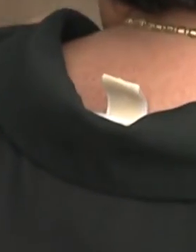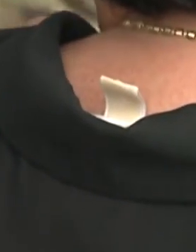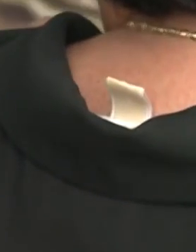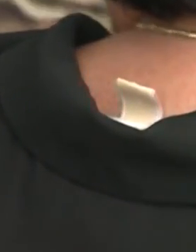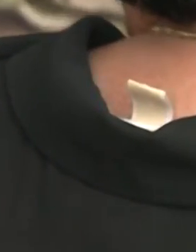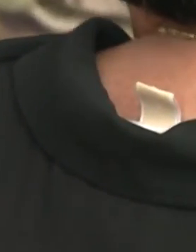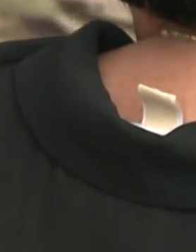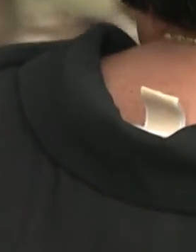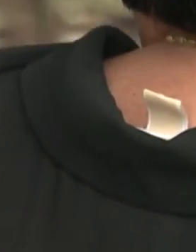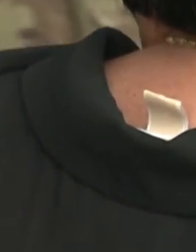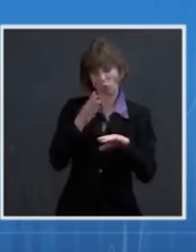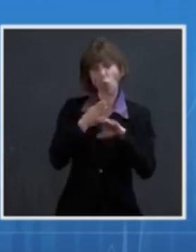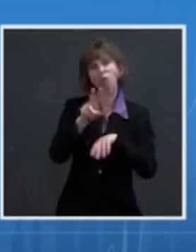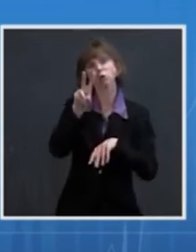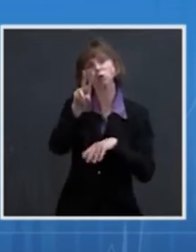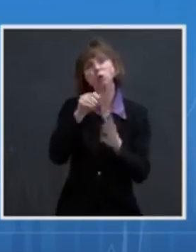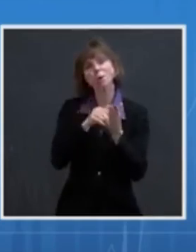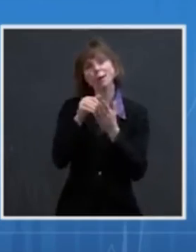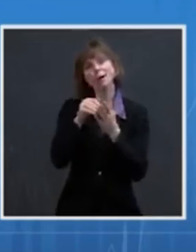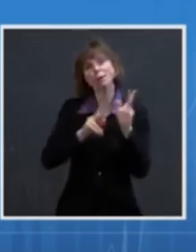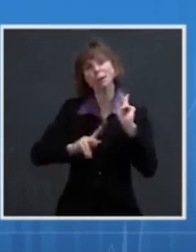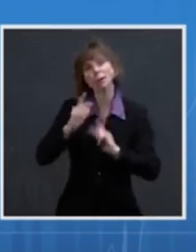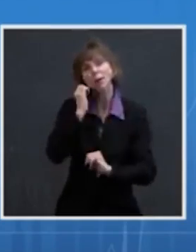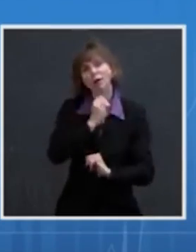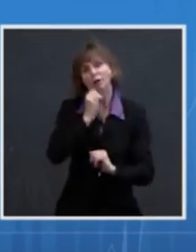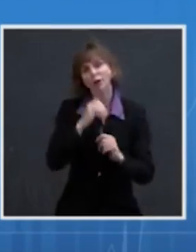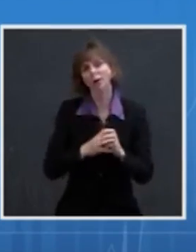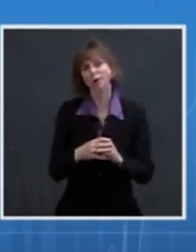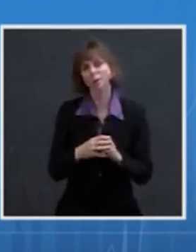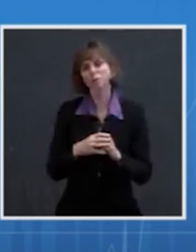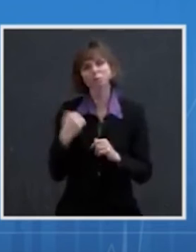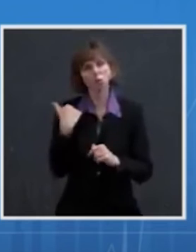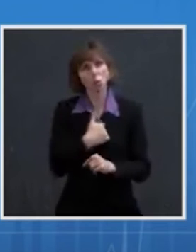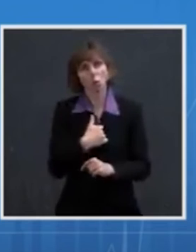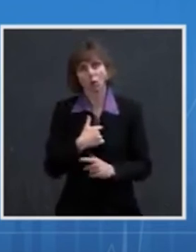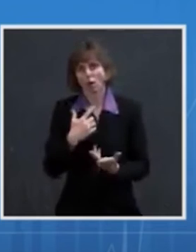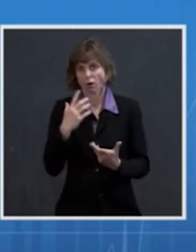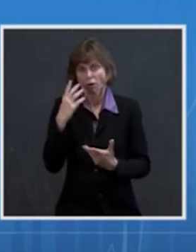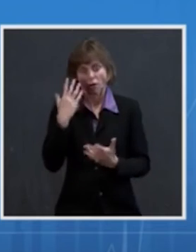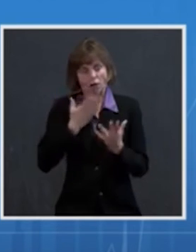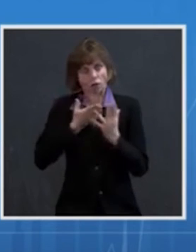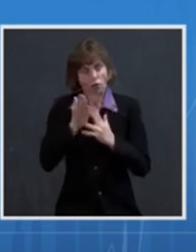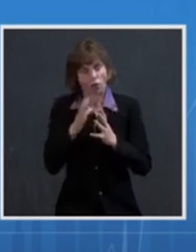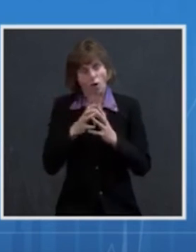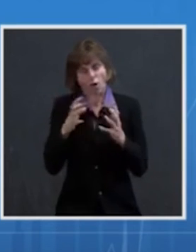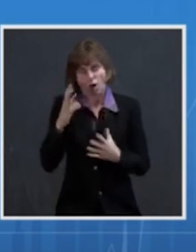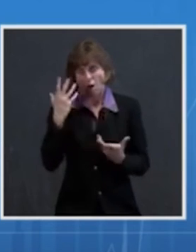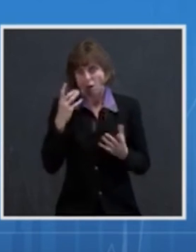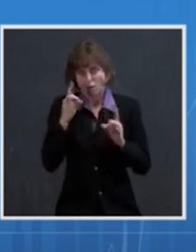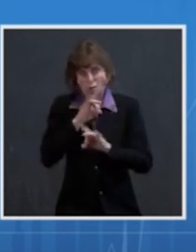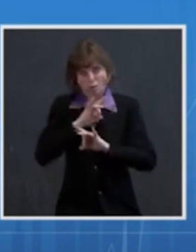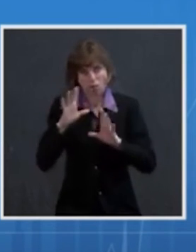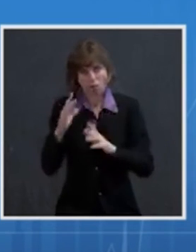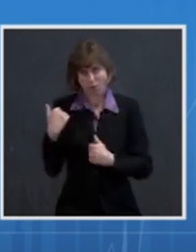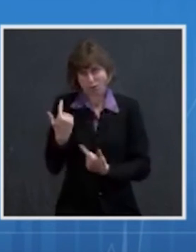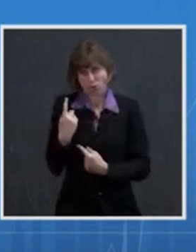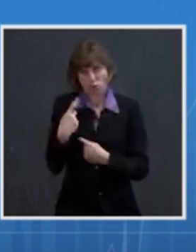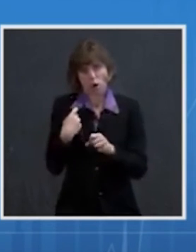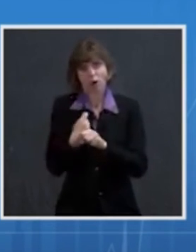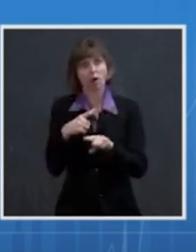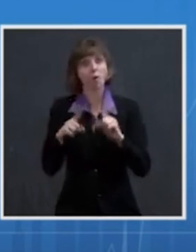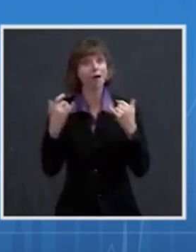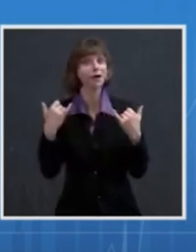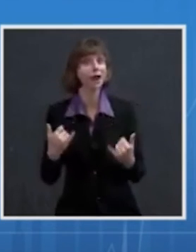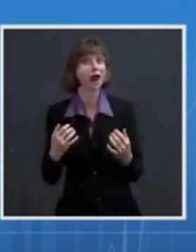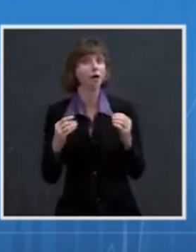al día en la nación hemos pasado por muchas cosas el año pasado y con más y más personas vacunándose